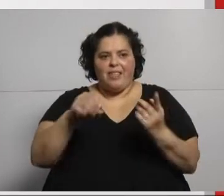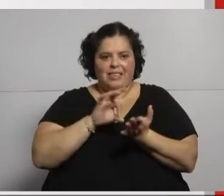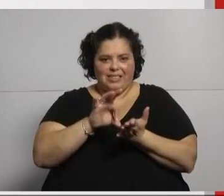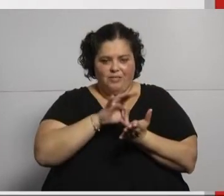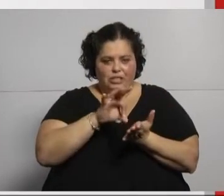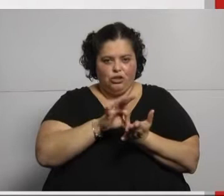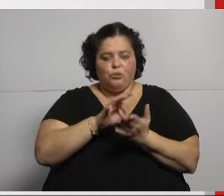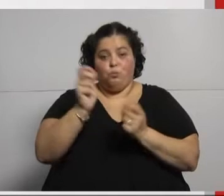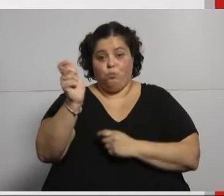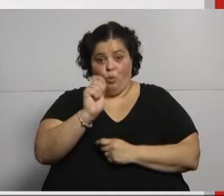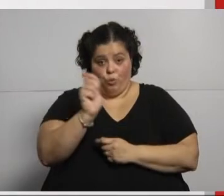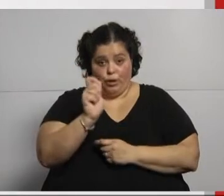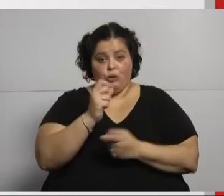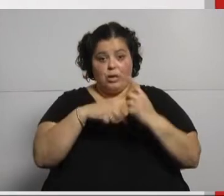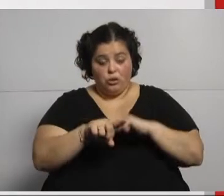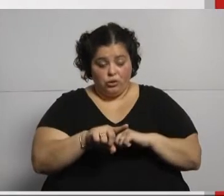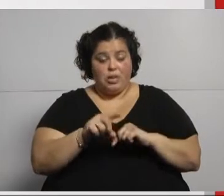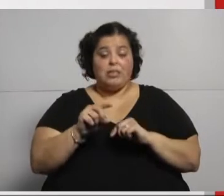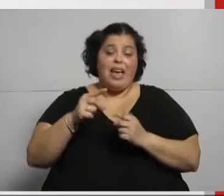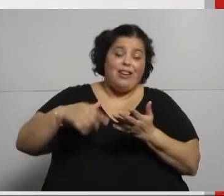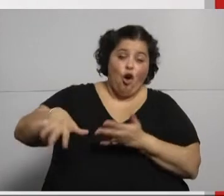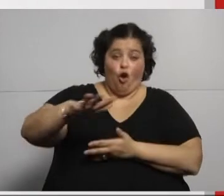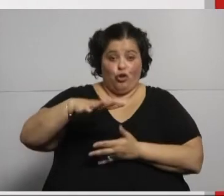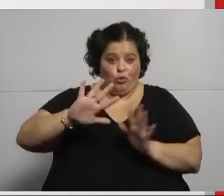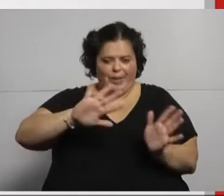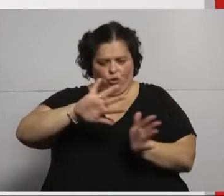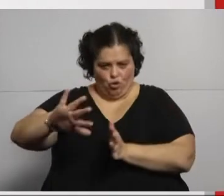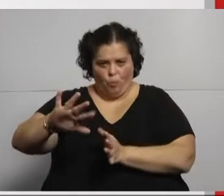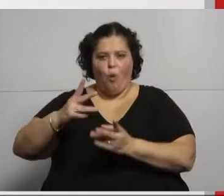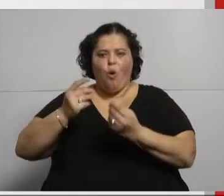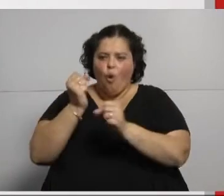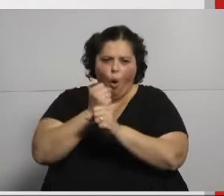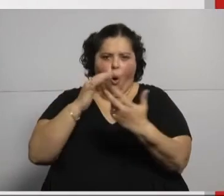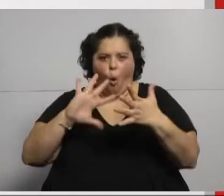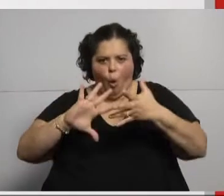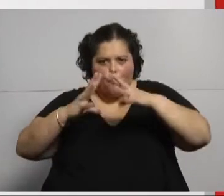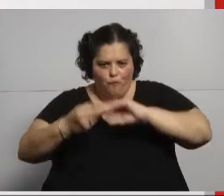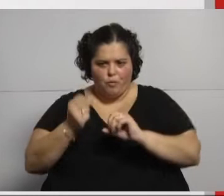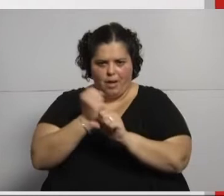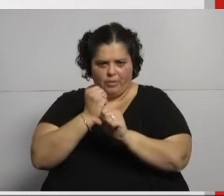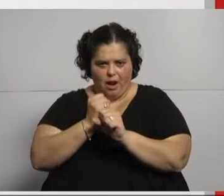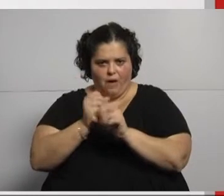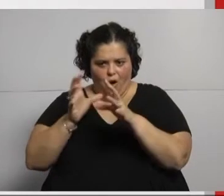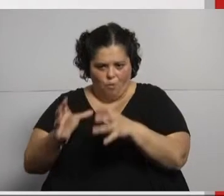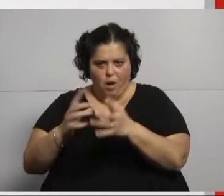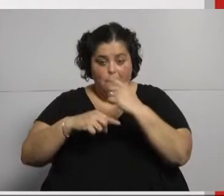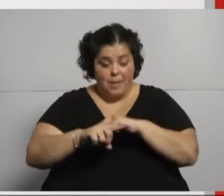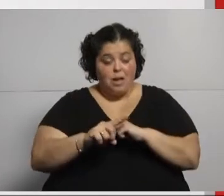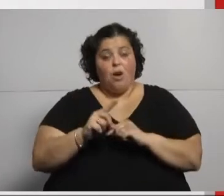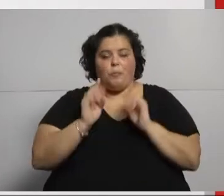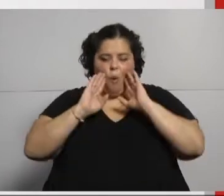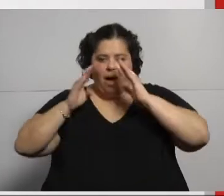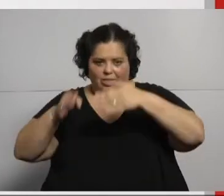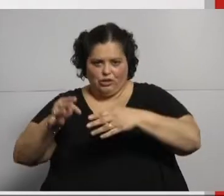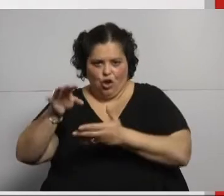Y bueno, y en otros ámbitos, porque esta primera parte tiene que ver mucho con lo operativo, ¿no? Sobre todo con lo que tiene que ver con la atención al